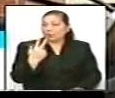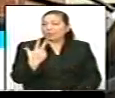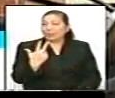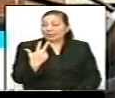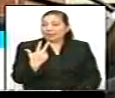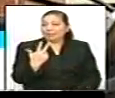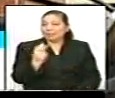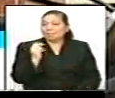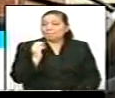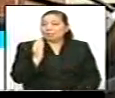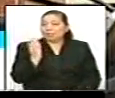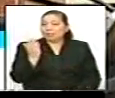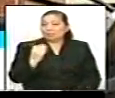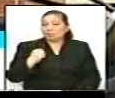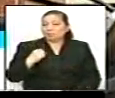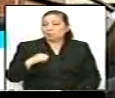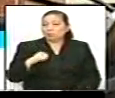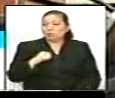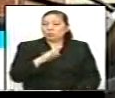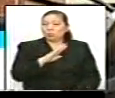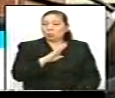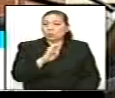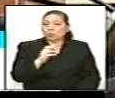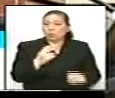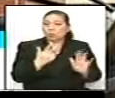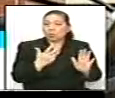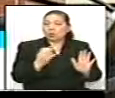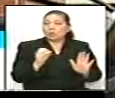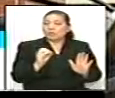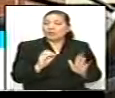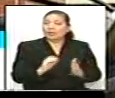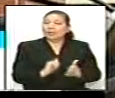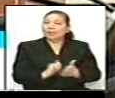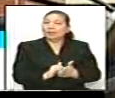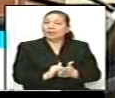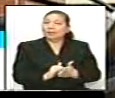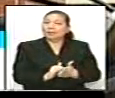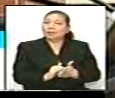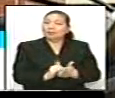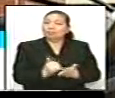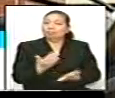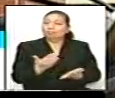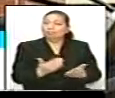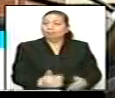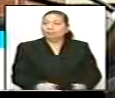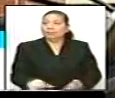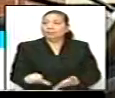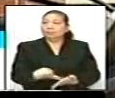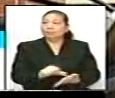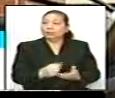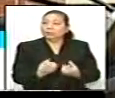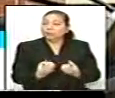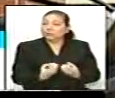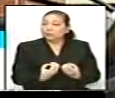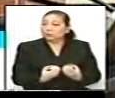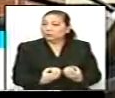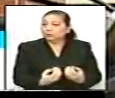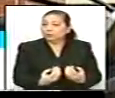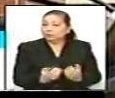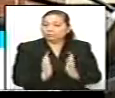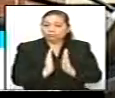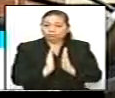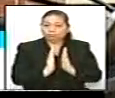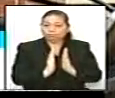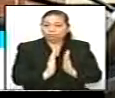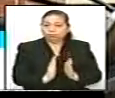dio una ordenanza municipal, la 480, que crea una serie de parques y jardines y parques